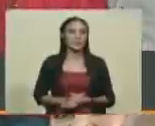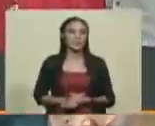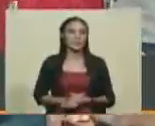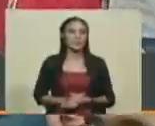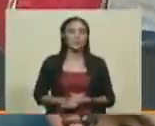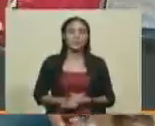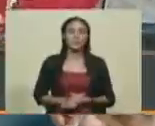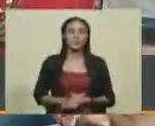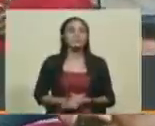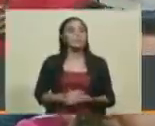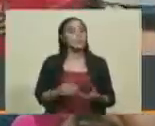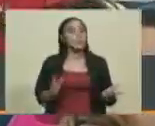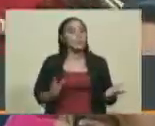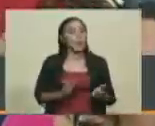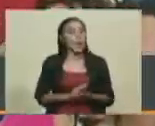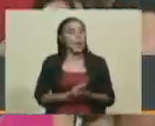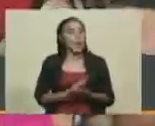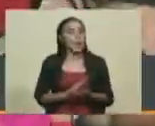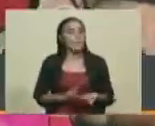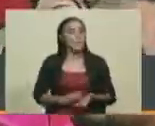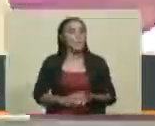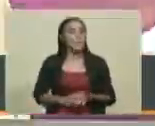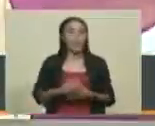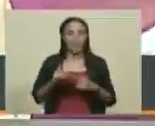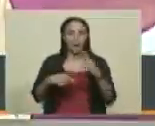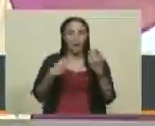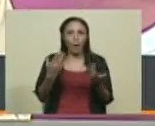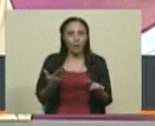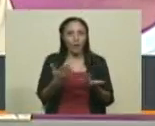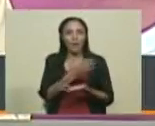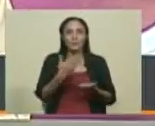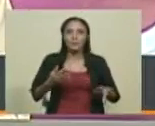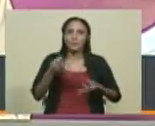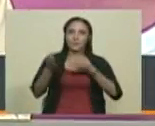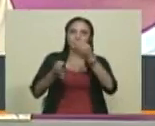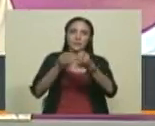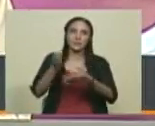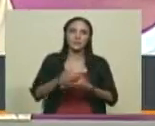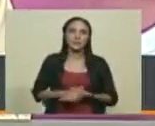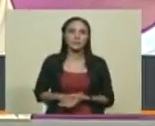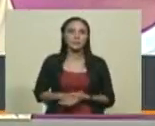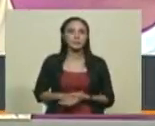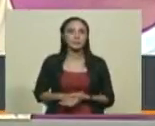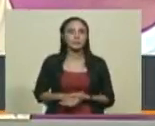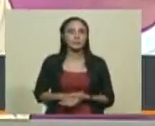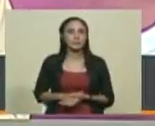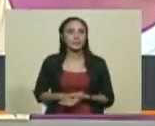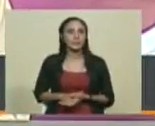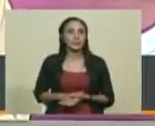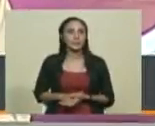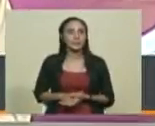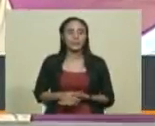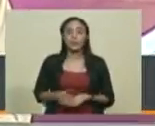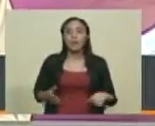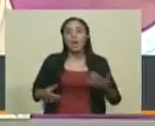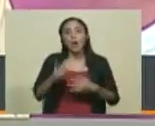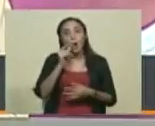Voy a darle la palabra a un vocero de la juventud